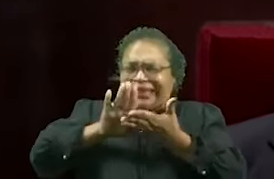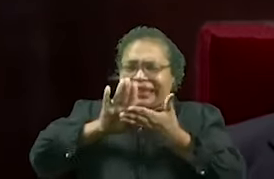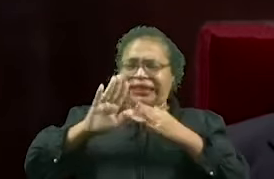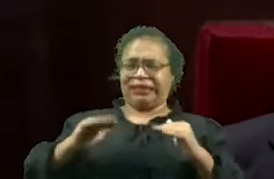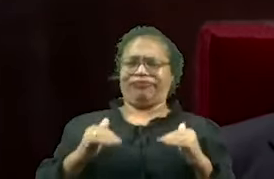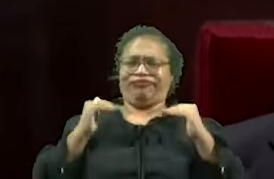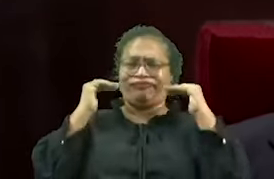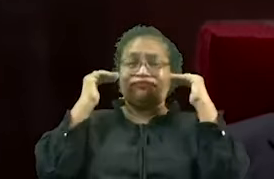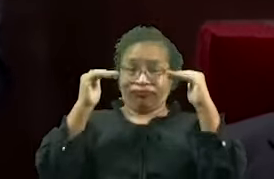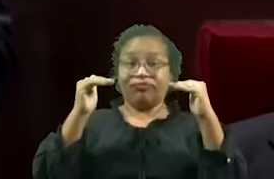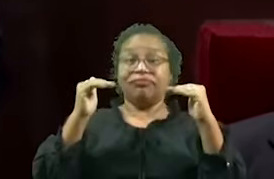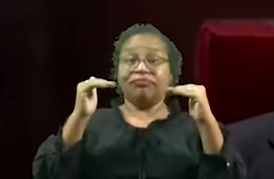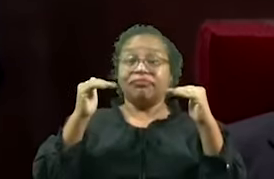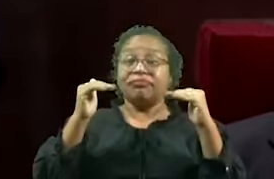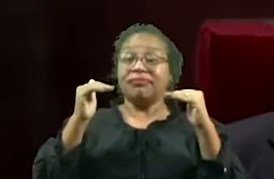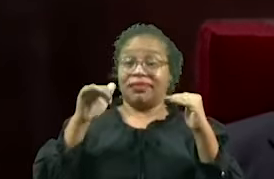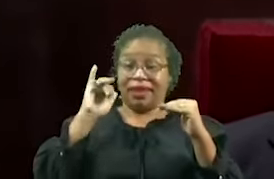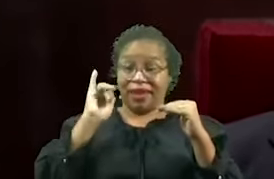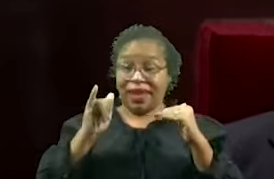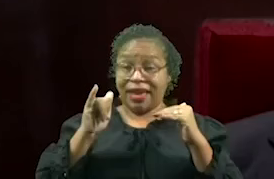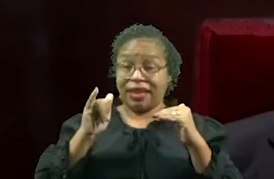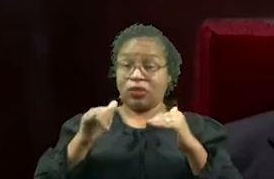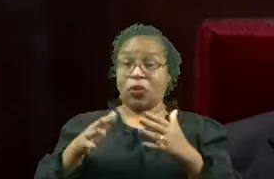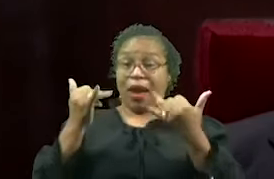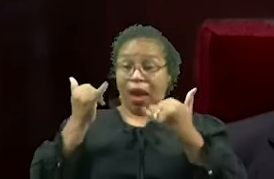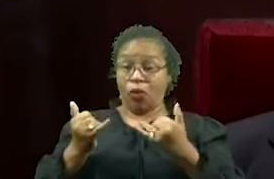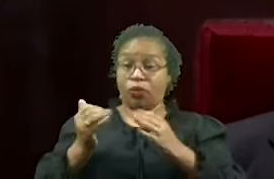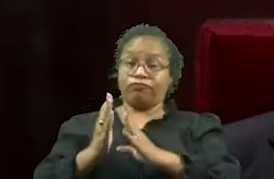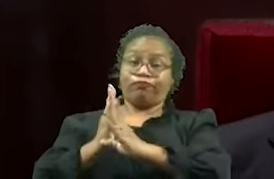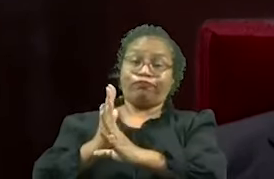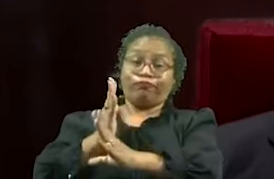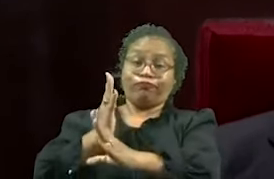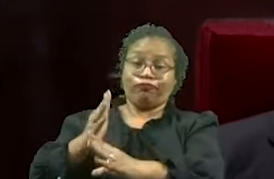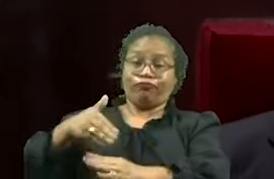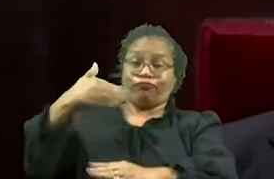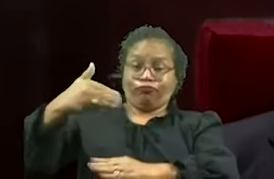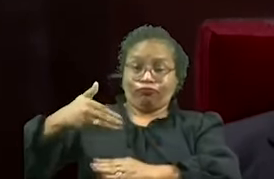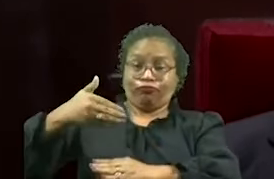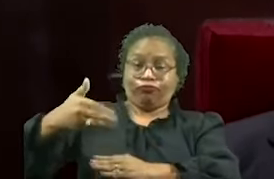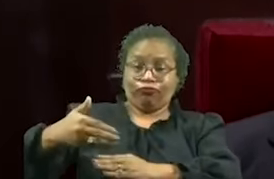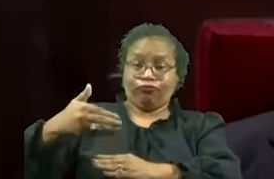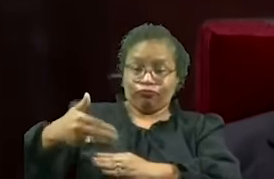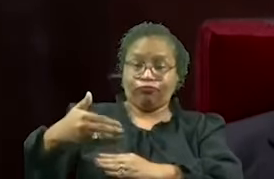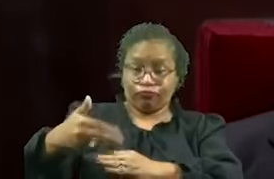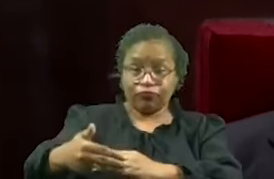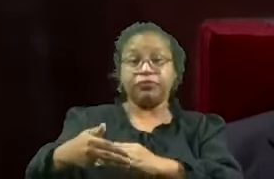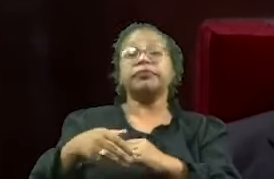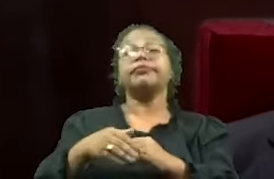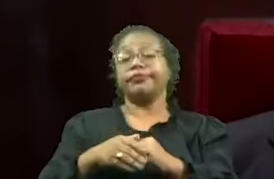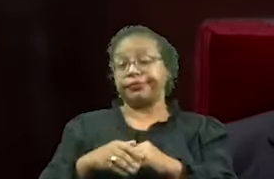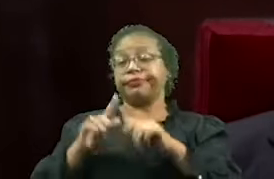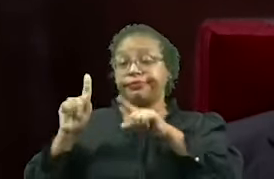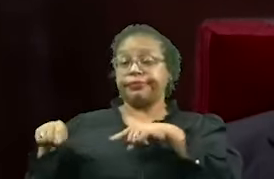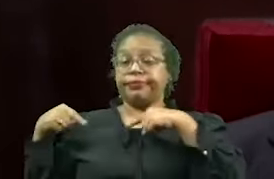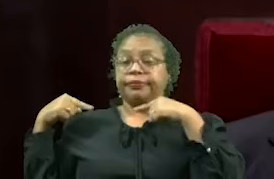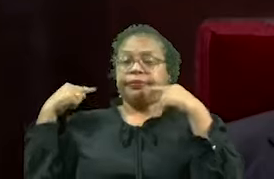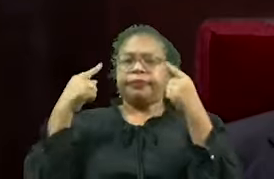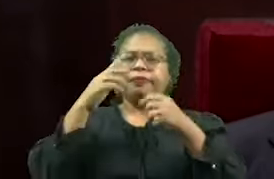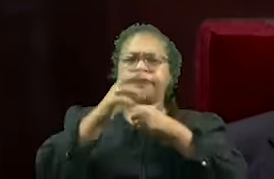generación hereda y transmite a la siguiente a lo largo de los años nuestro país ha